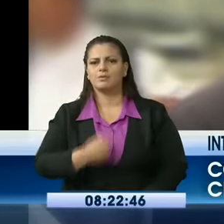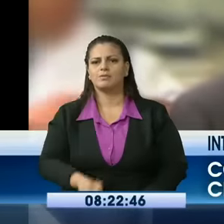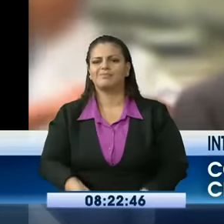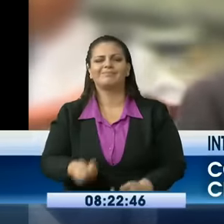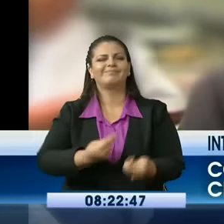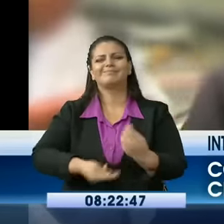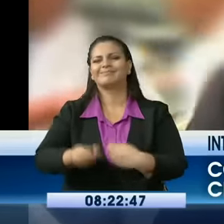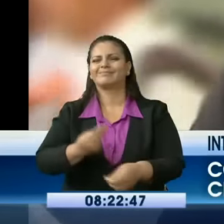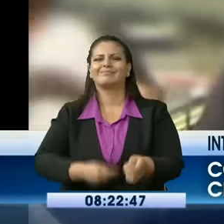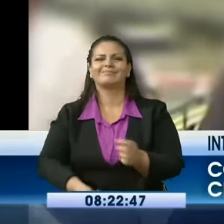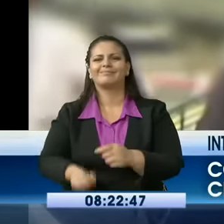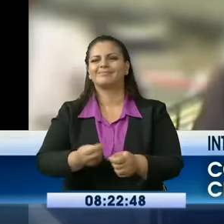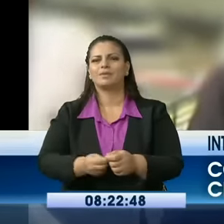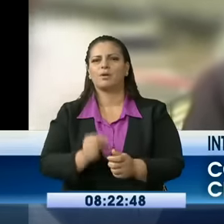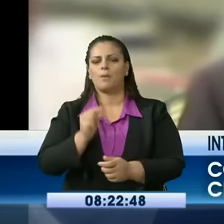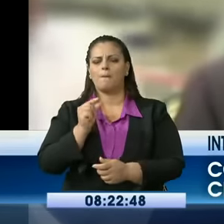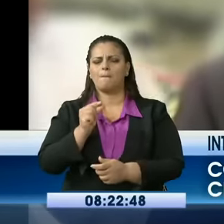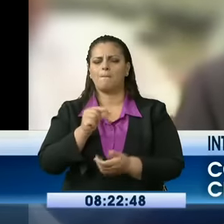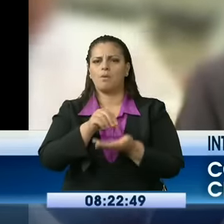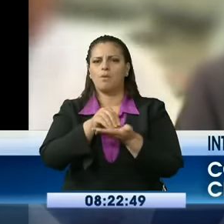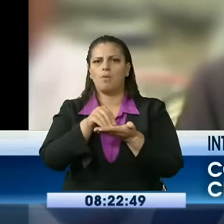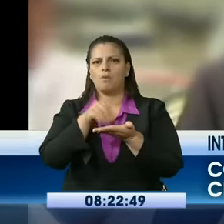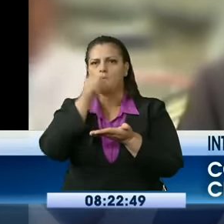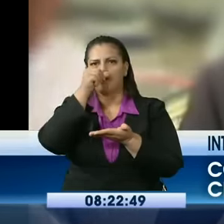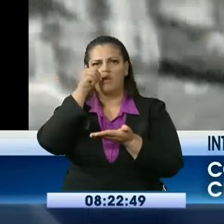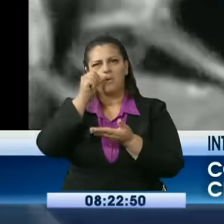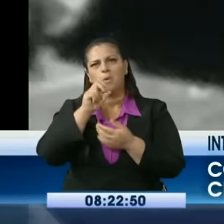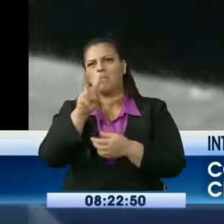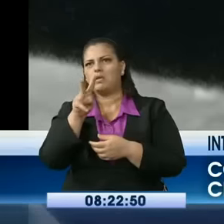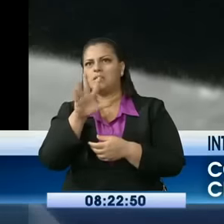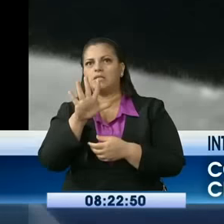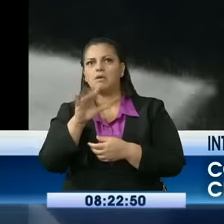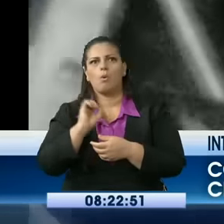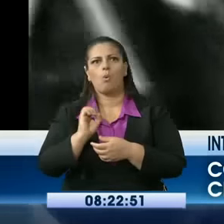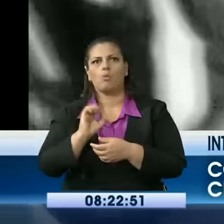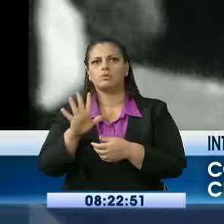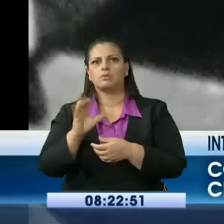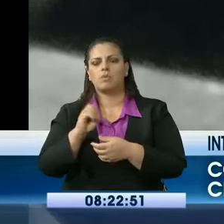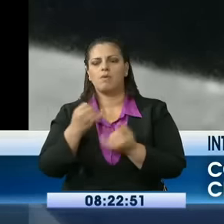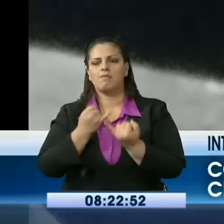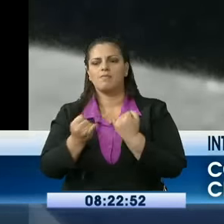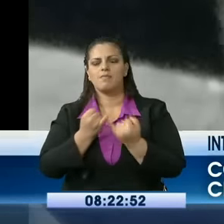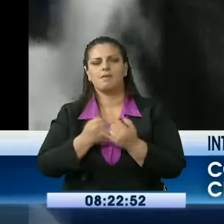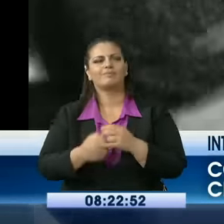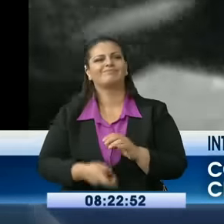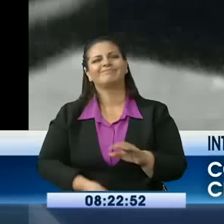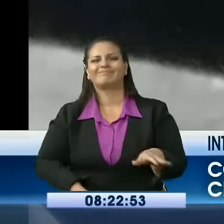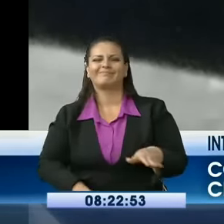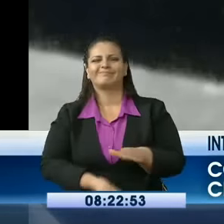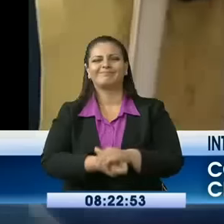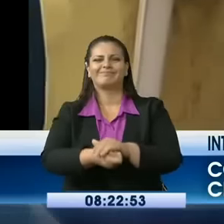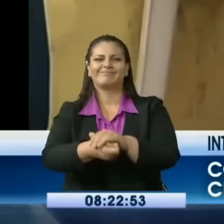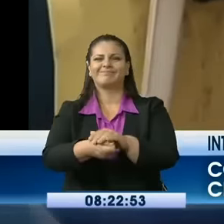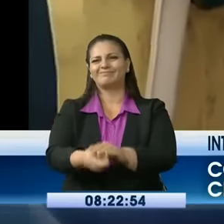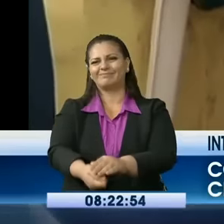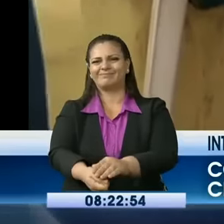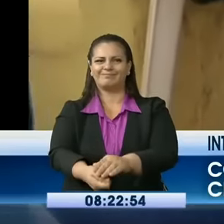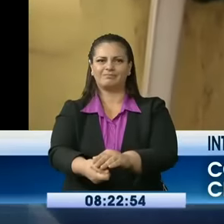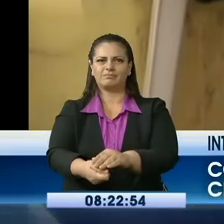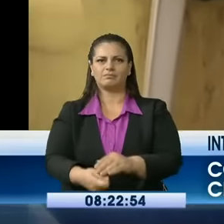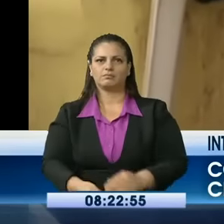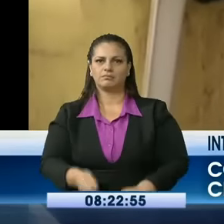propios comerciantes informales deciden comercializar estas sustancias sujetas a fiscalización. Y por eso nuestros controles, tenemos reportes